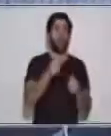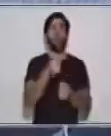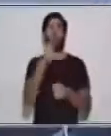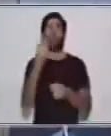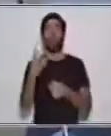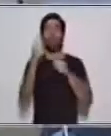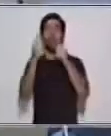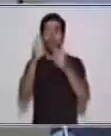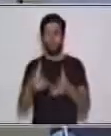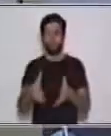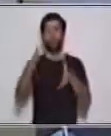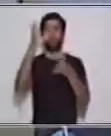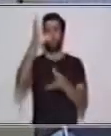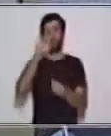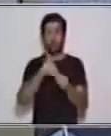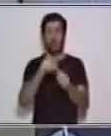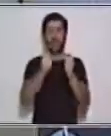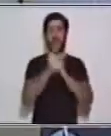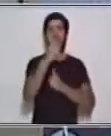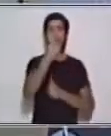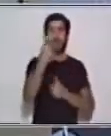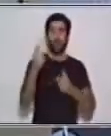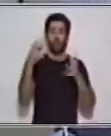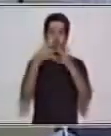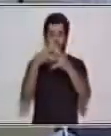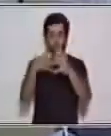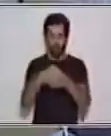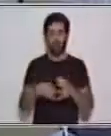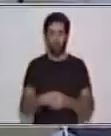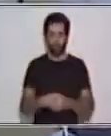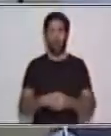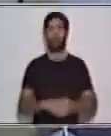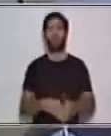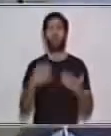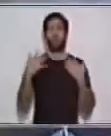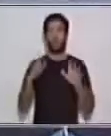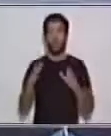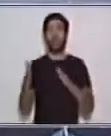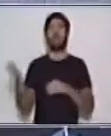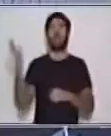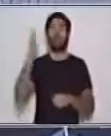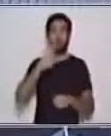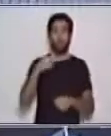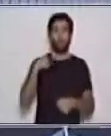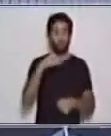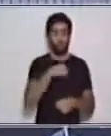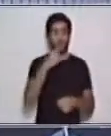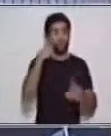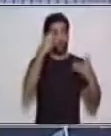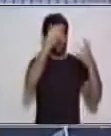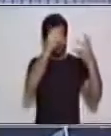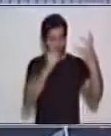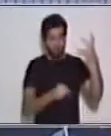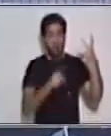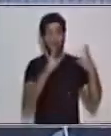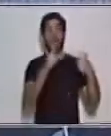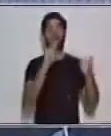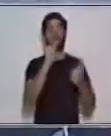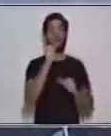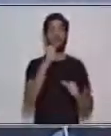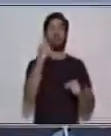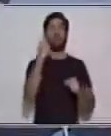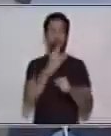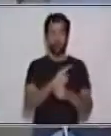de estudiantes que dijeron que tenían esa cantidad de hermanos. Luego verificamos que fueran 15 para